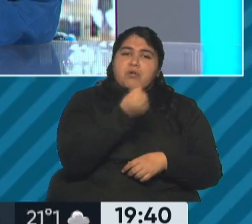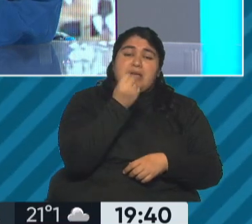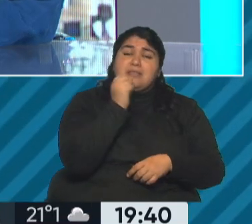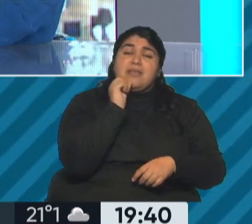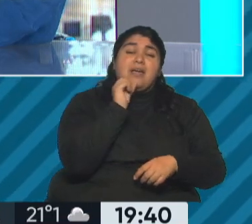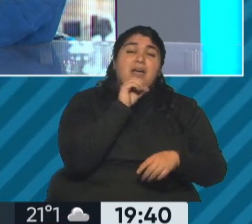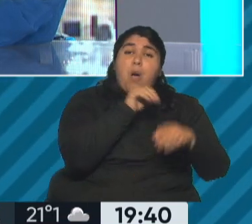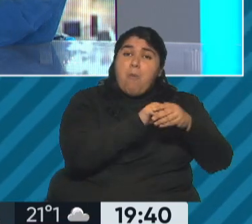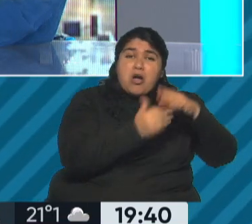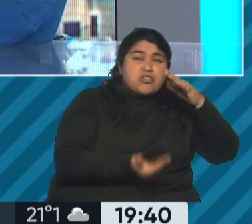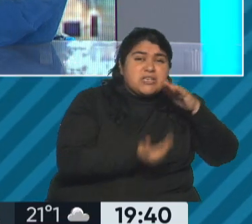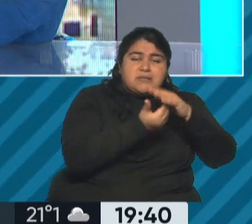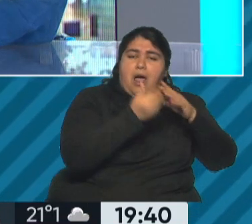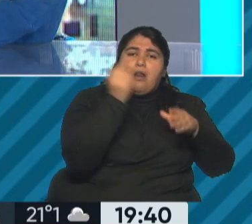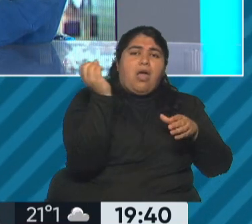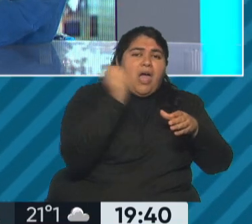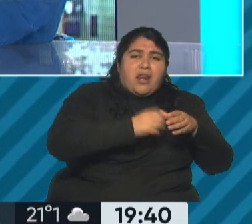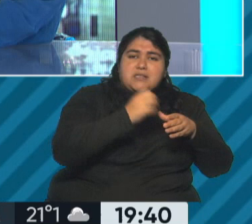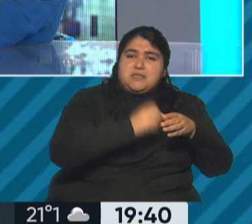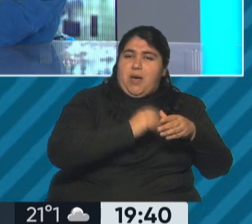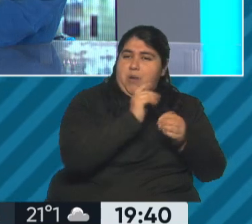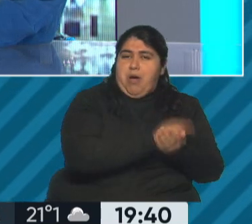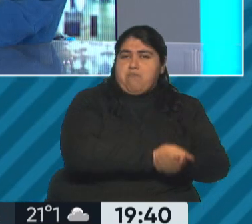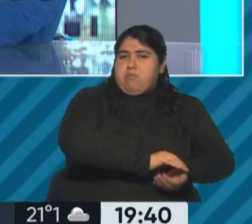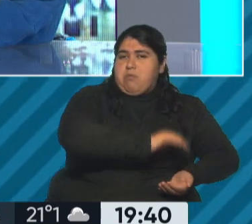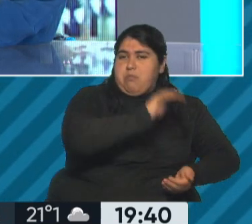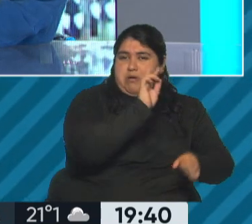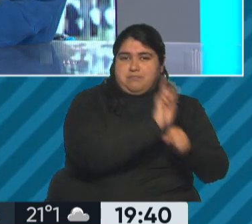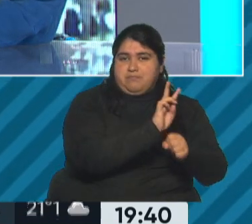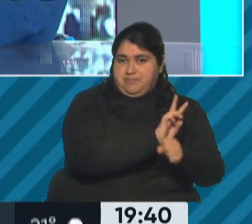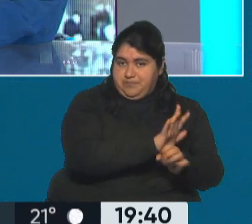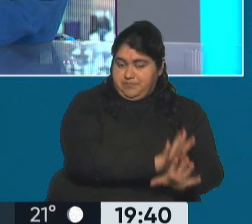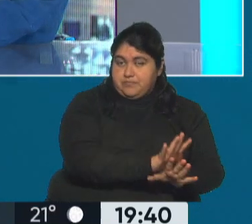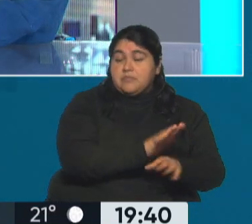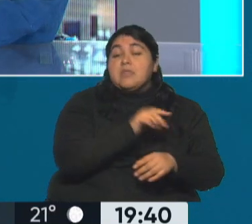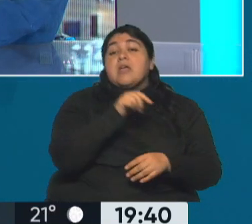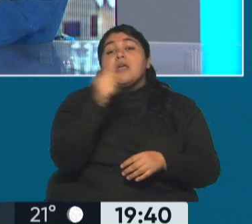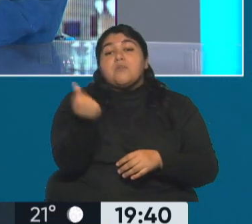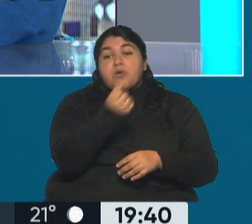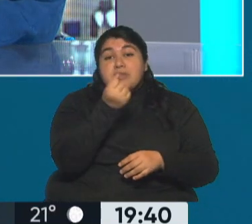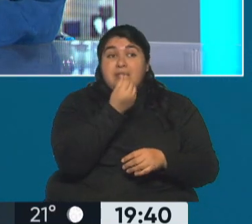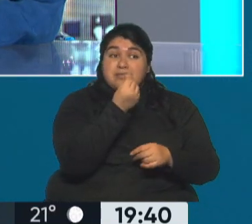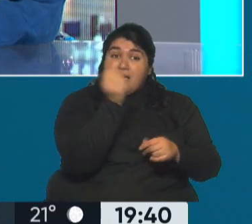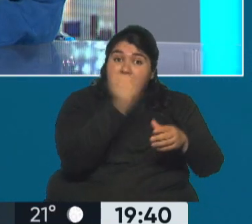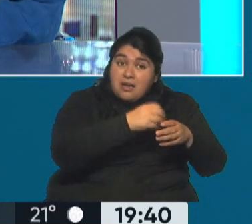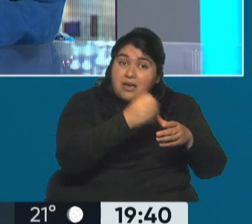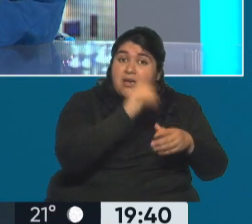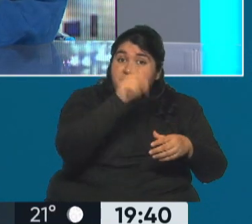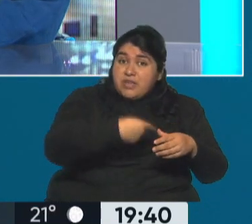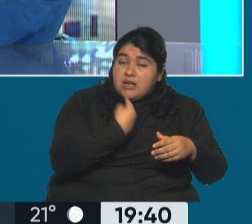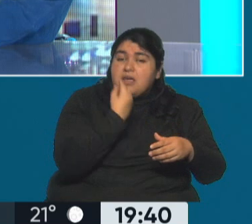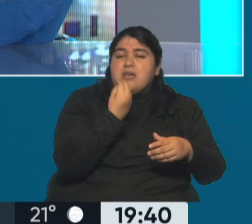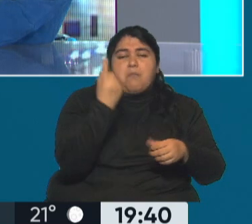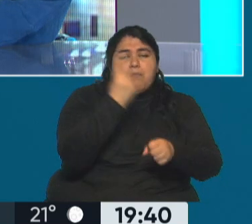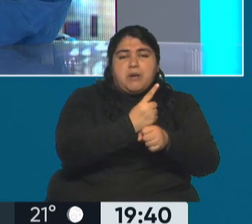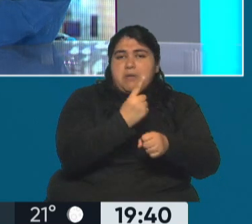Central, para que la paridad con el dólar no esté permanentemente depreciándose. Y para acumular reservas en el Banco Central lo primero que